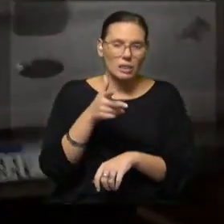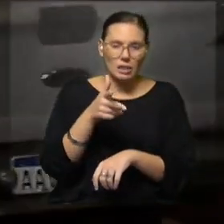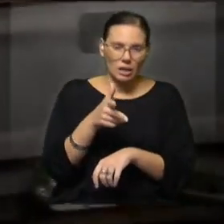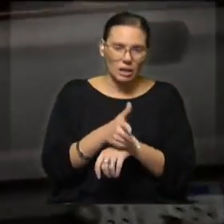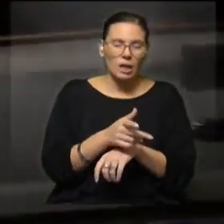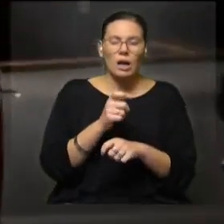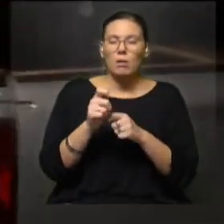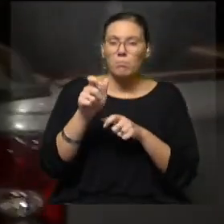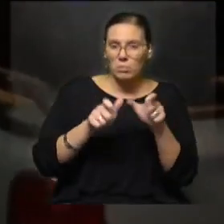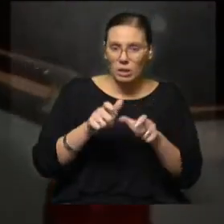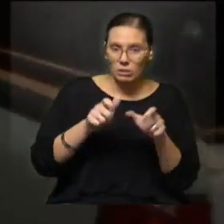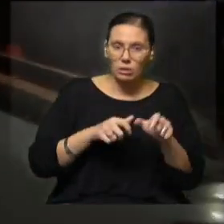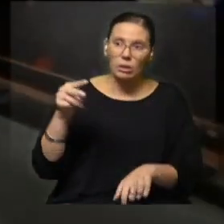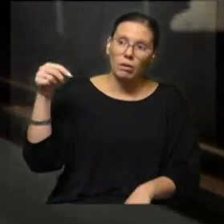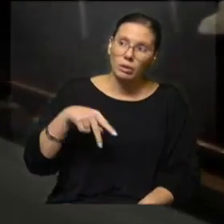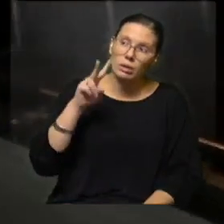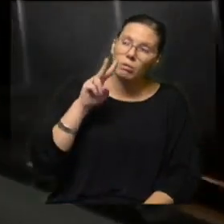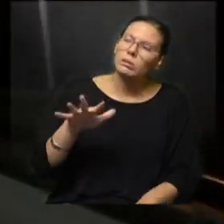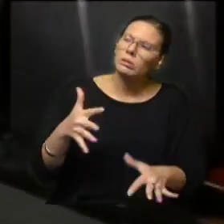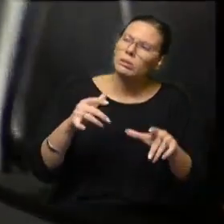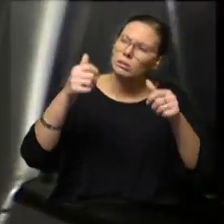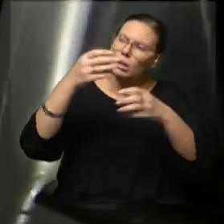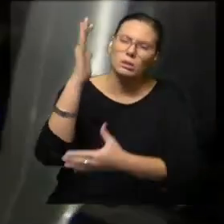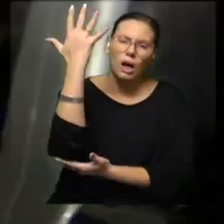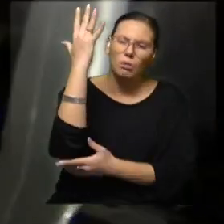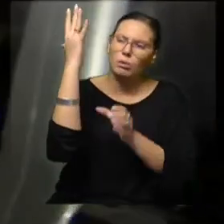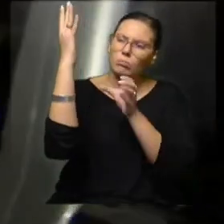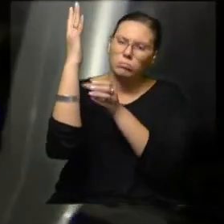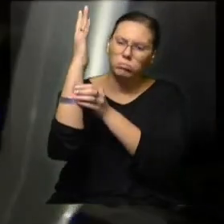que vecinos se arrimaban a ver qué era esto que estaba puesto.